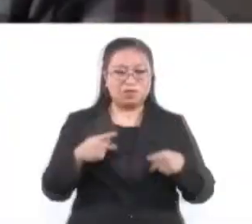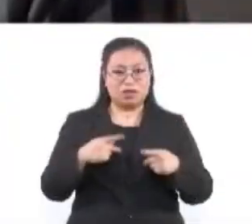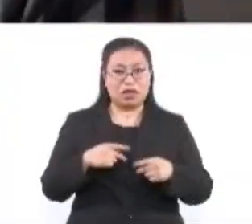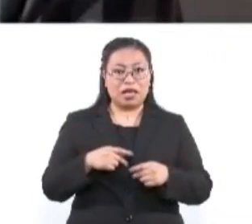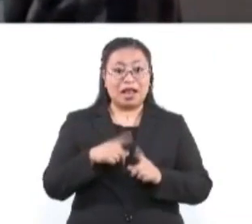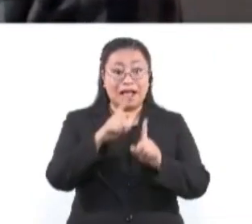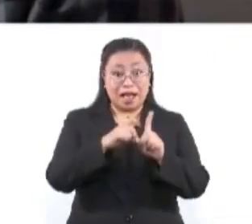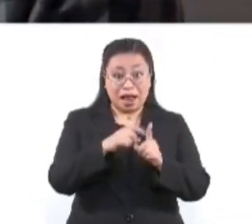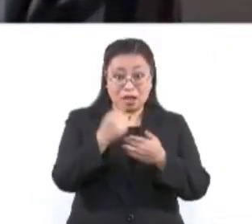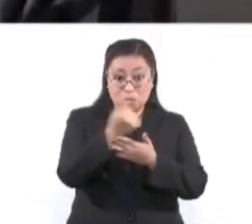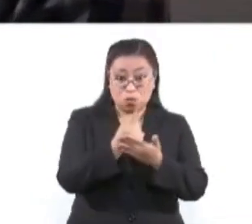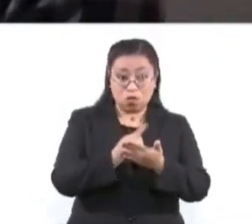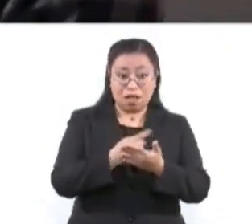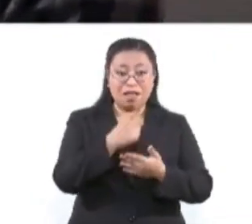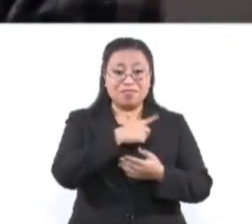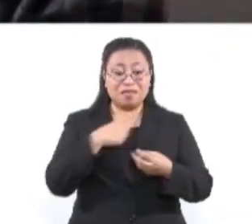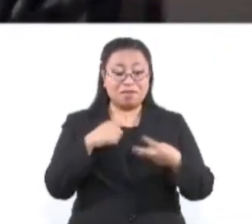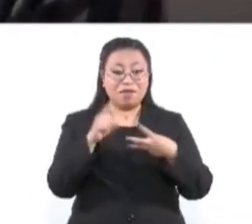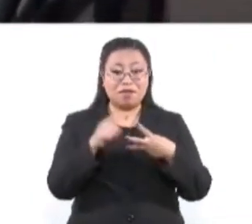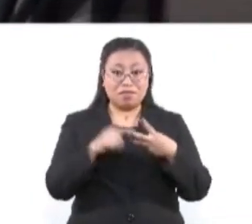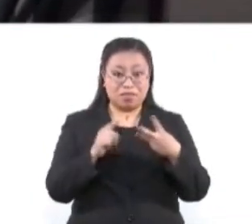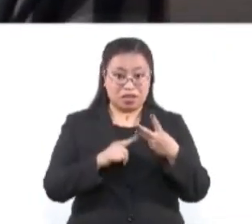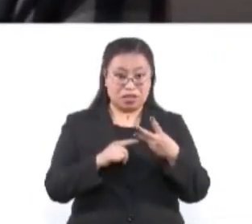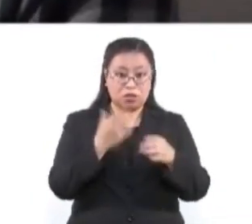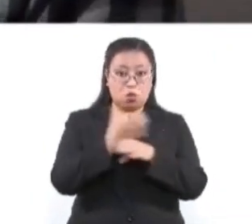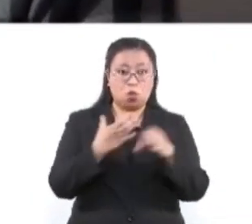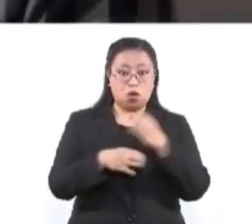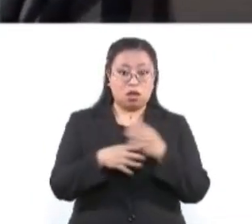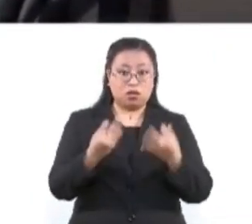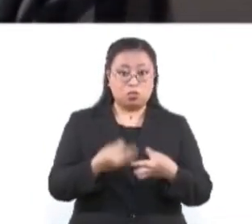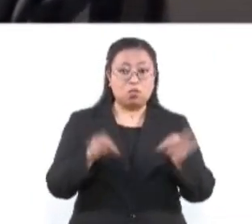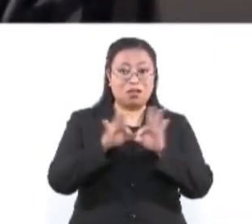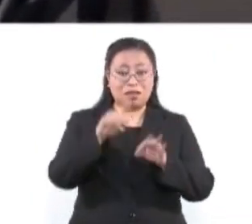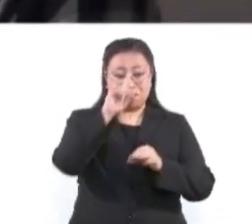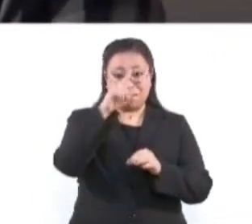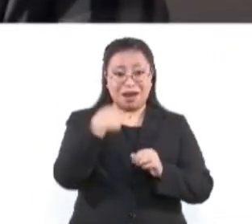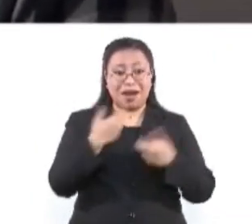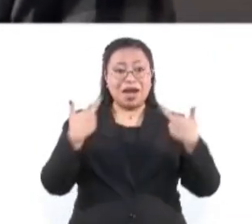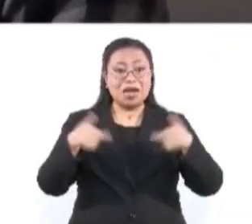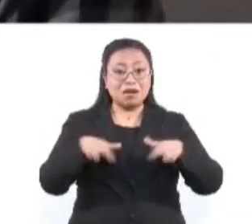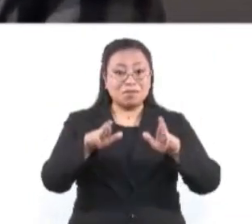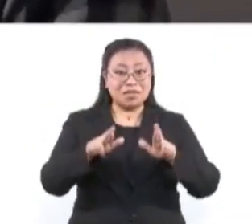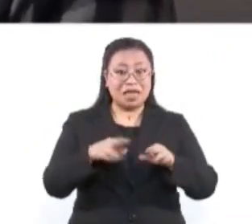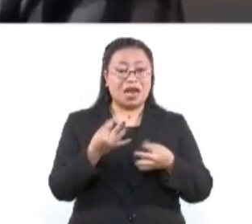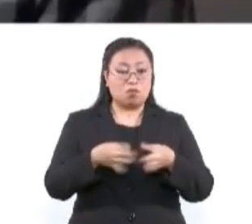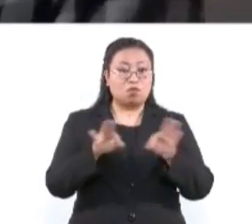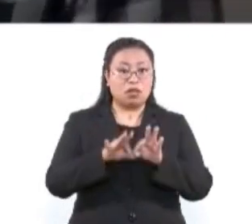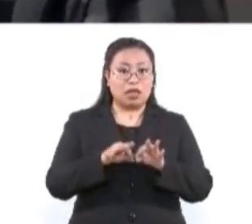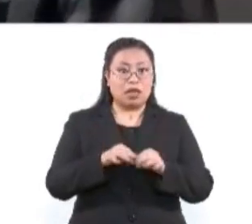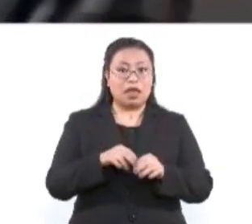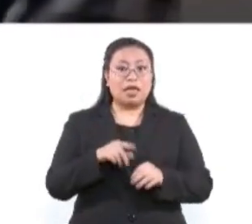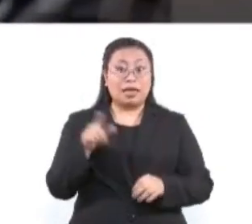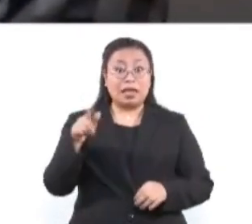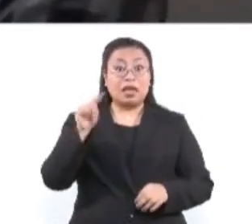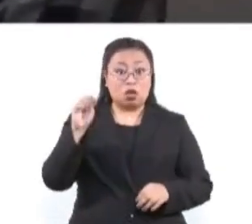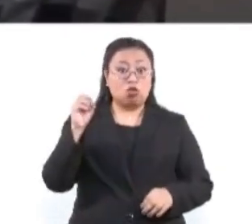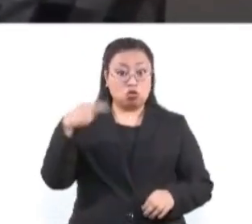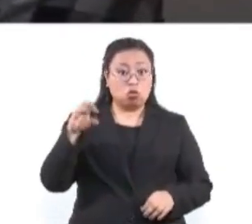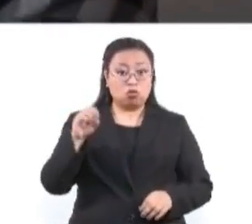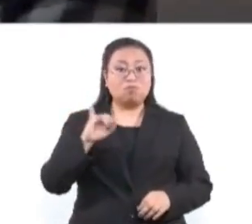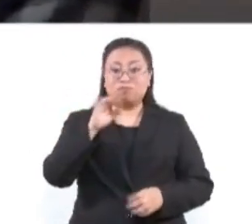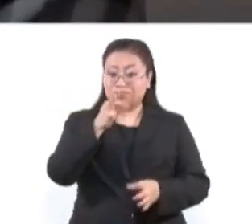Y la caricatura debe tener tres condiciones mínimas para hacer buena caricatura. Y Toño Helguera cumplía con todas